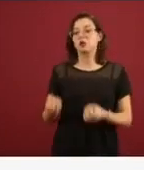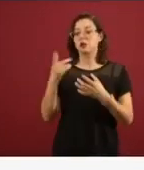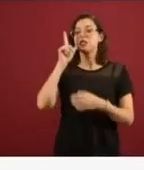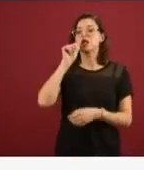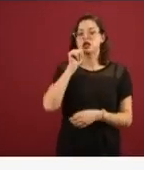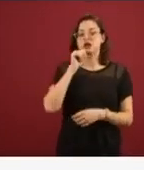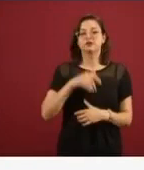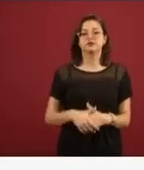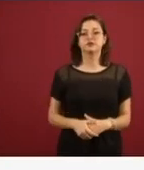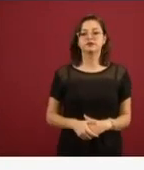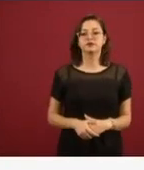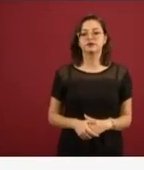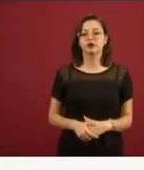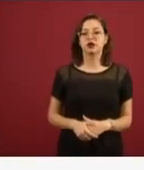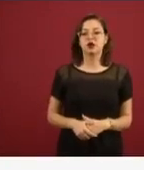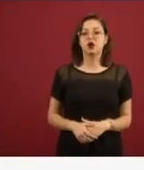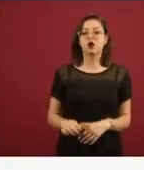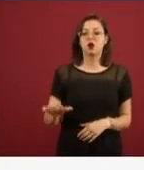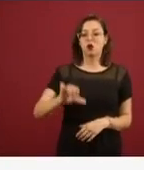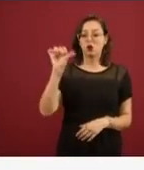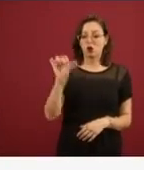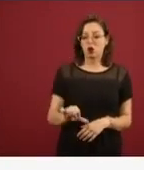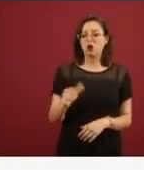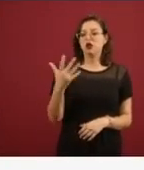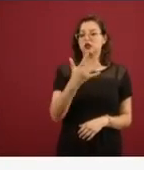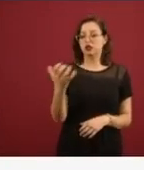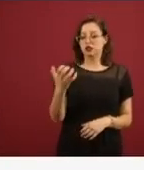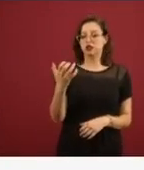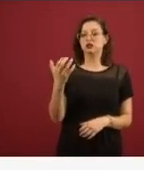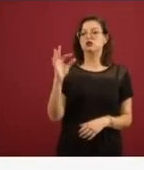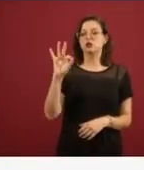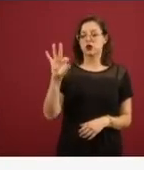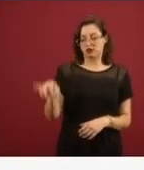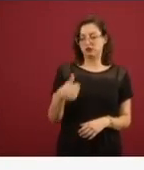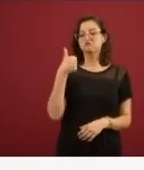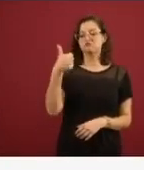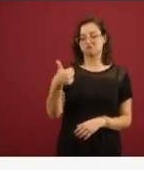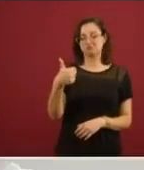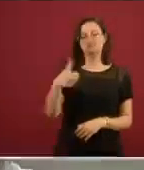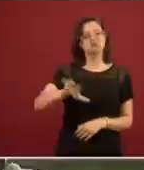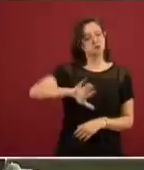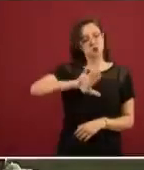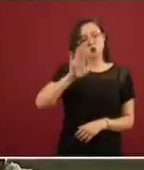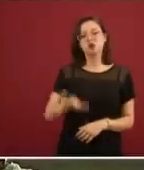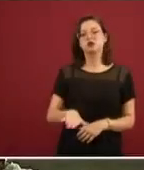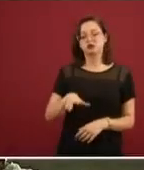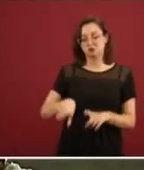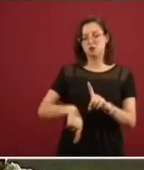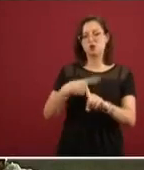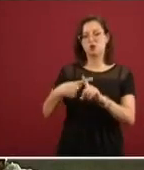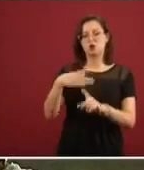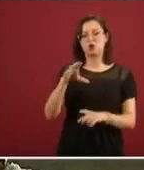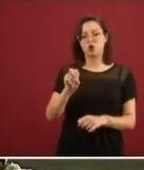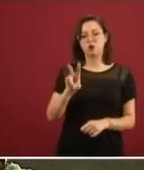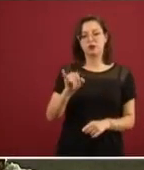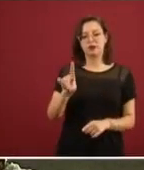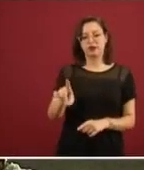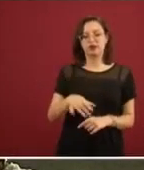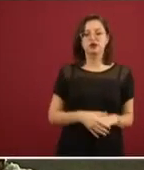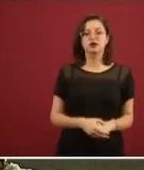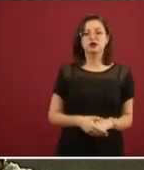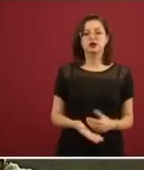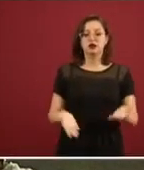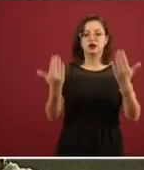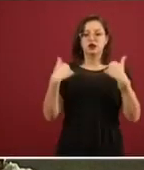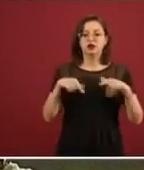día de mañana. El día de hoy 546, y precisamente en la siguiente diapositiva podemos